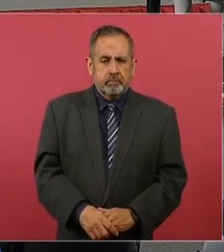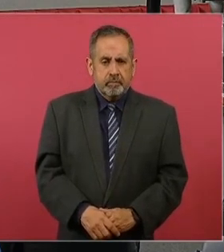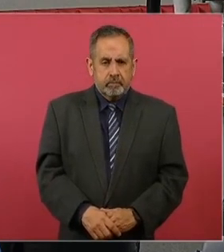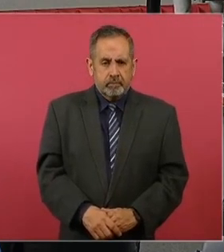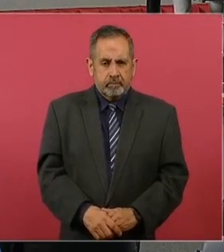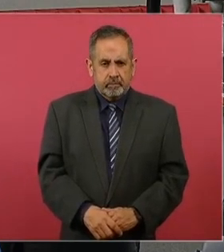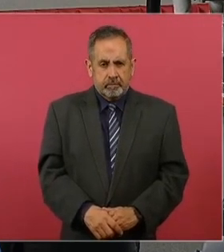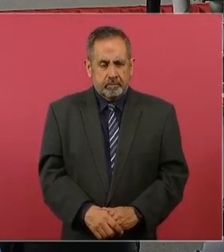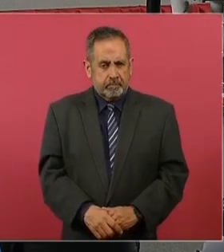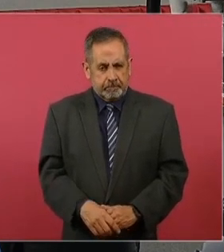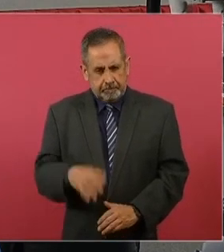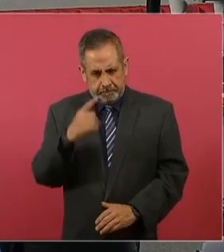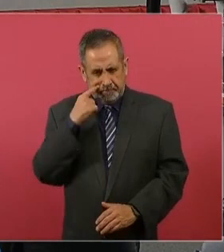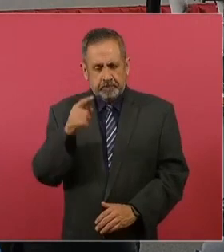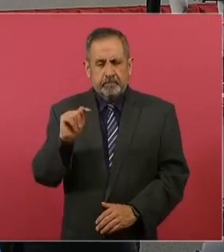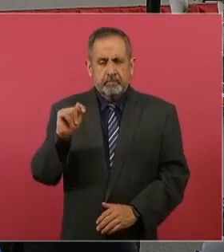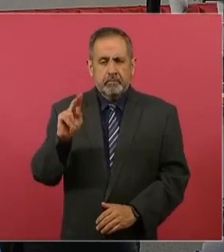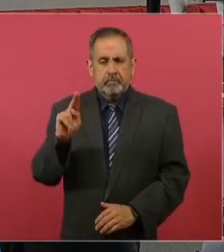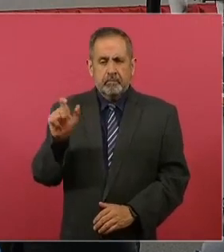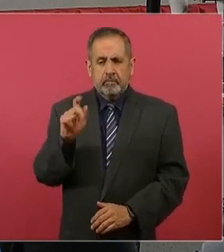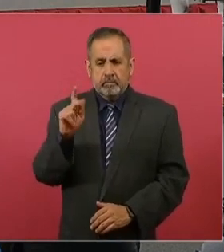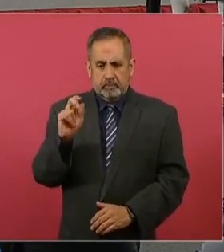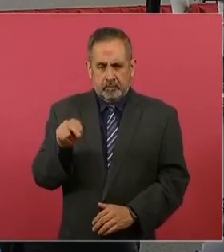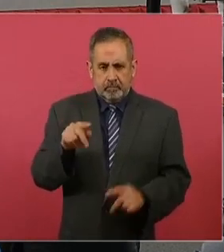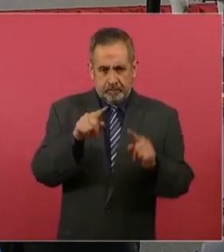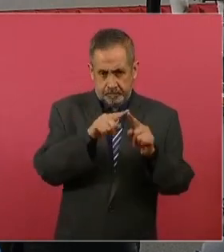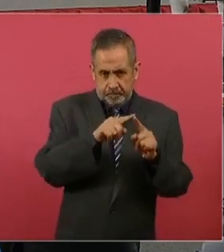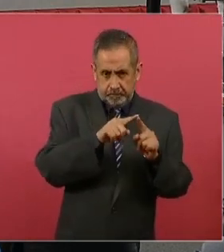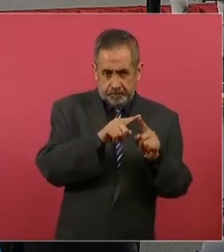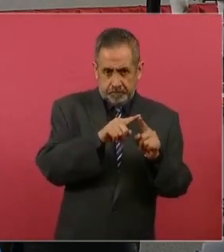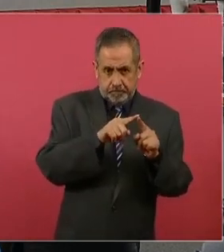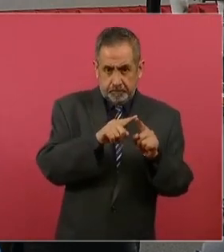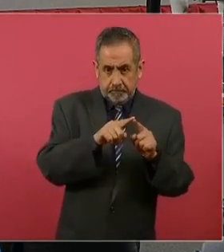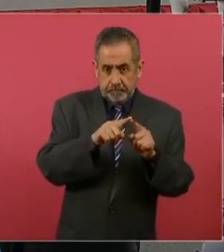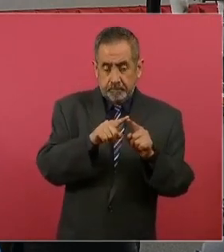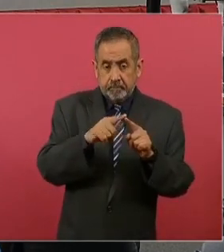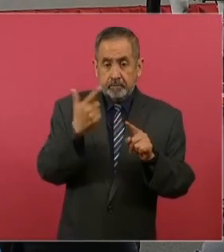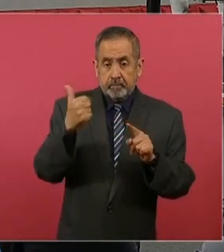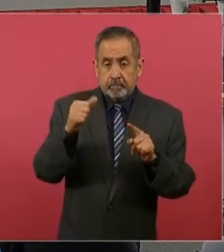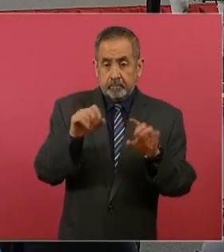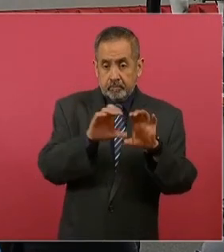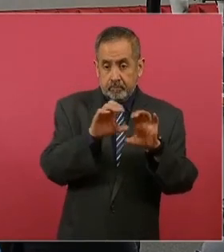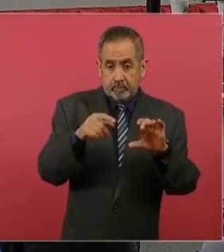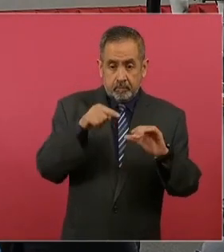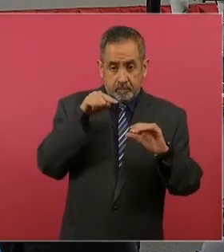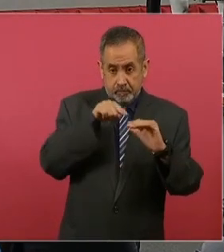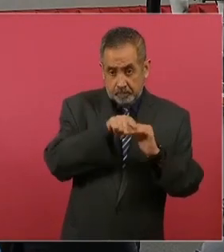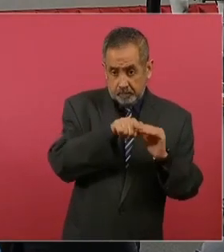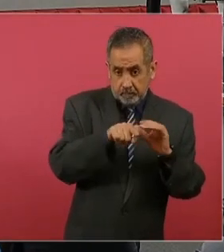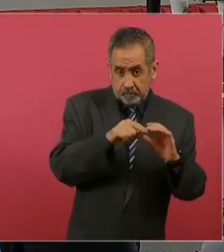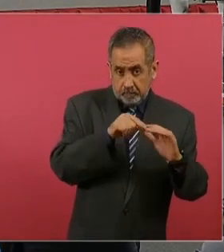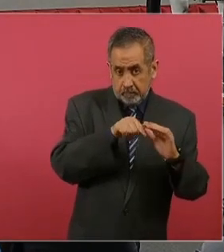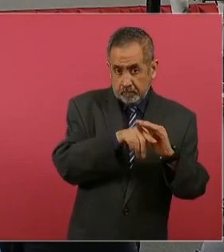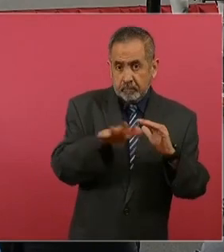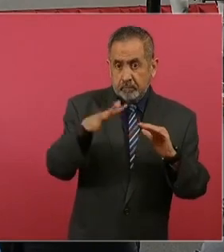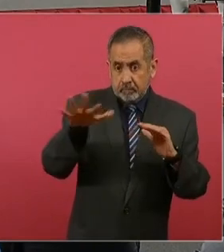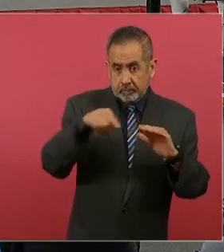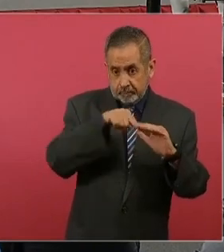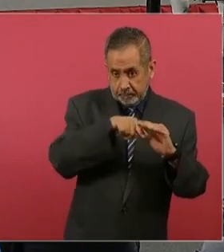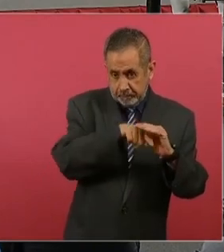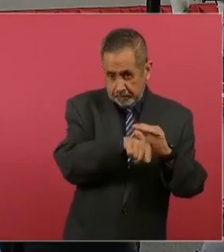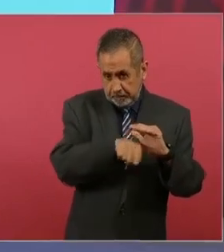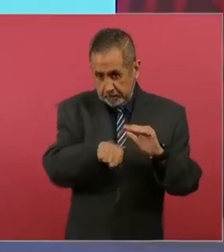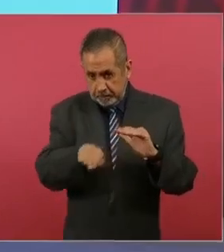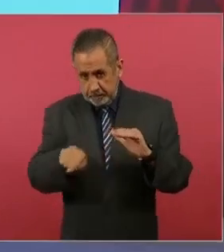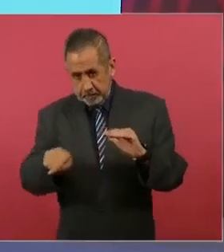Sí, bueno, de Tuxpan es un gasoducto hasta Coatzacoalcos, hasta abajo.